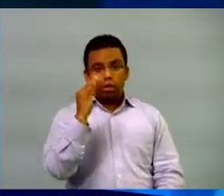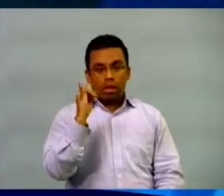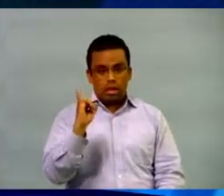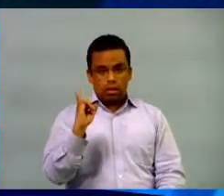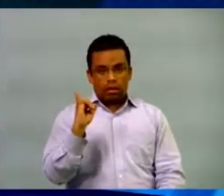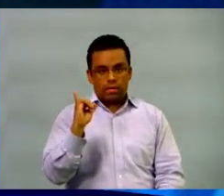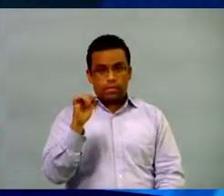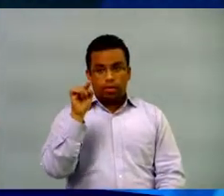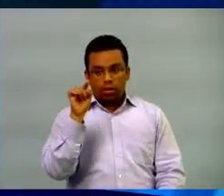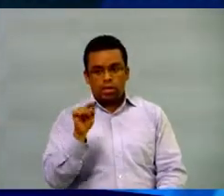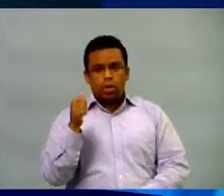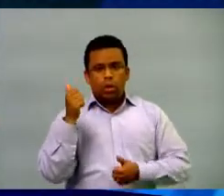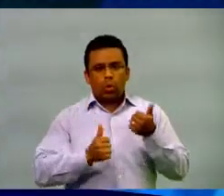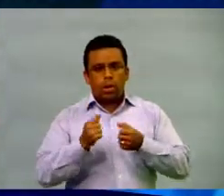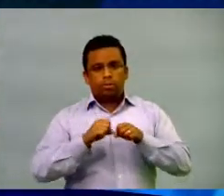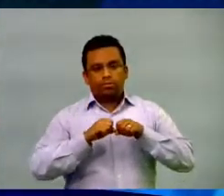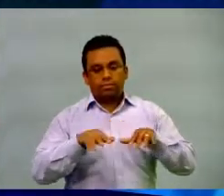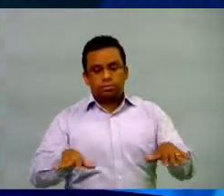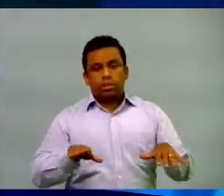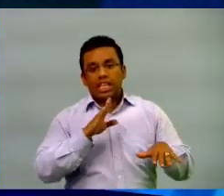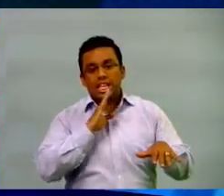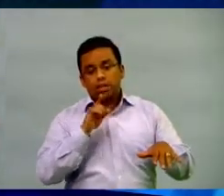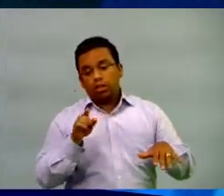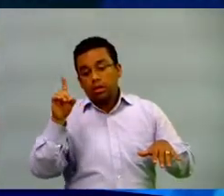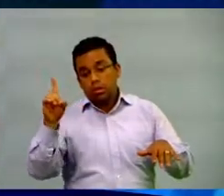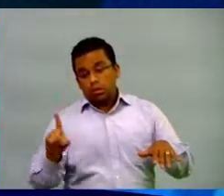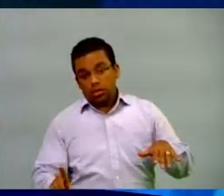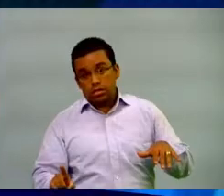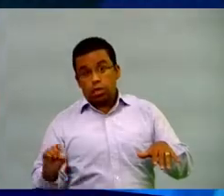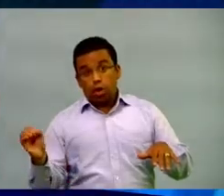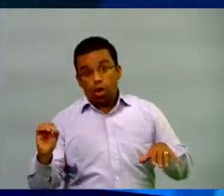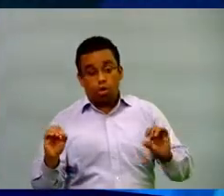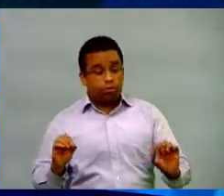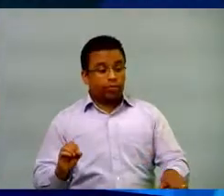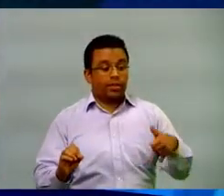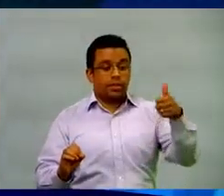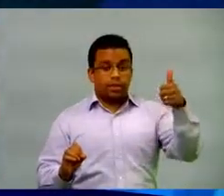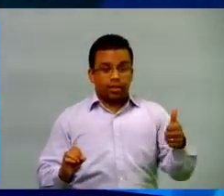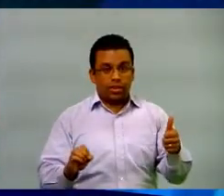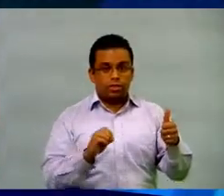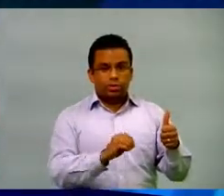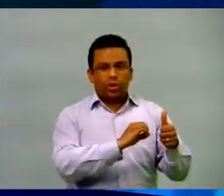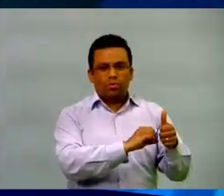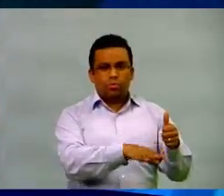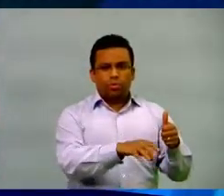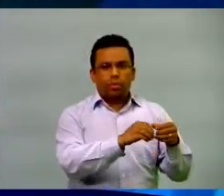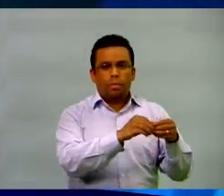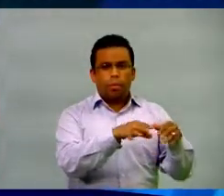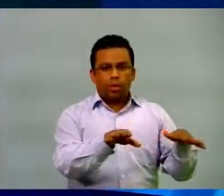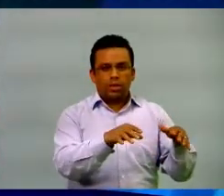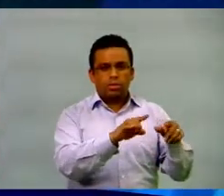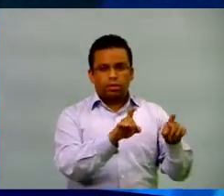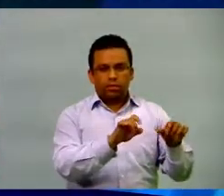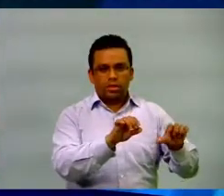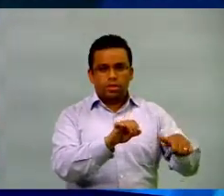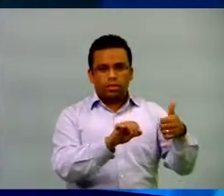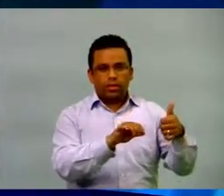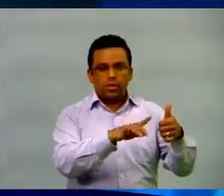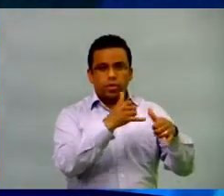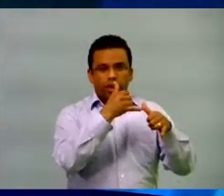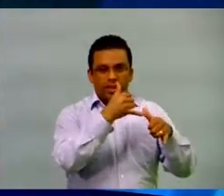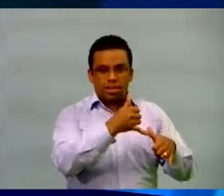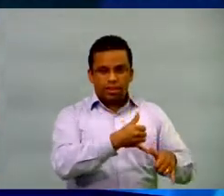audiencias, el tomador de decisiones o los directivos de las organizaciones a nivel del sector público, los ingenieros que